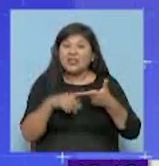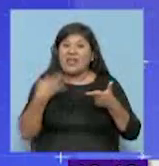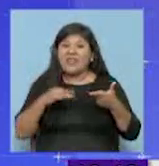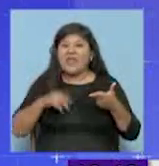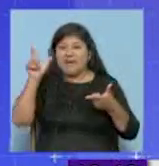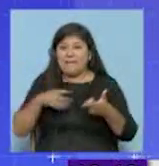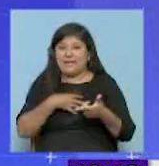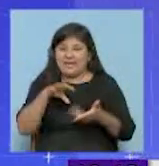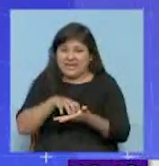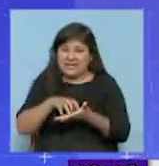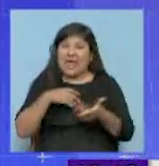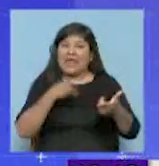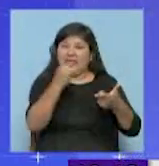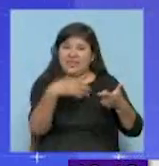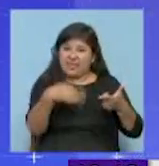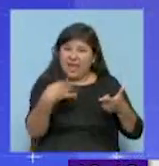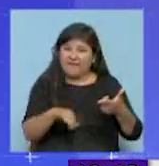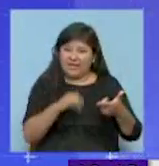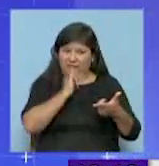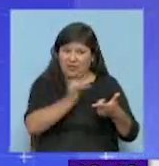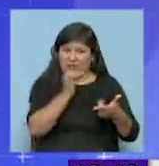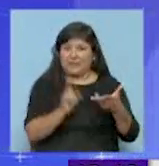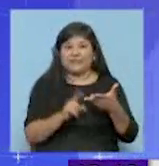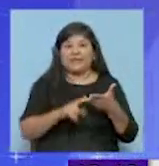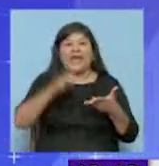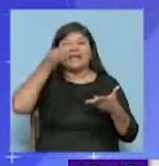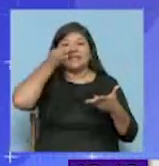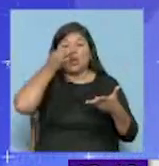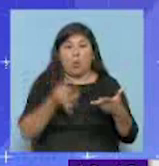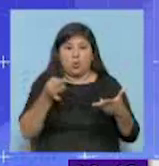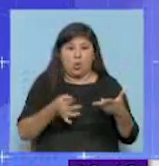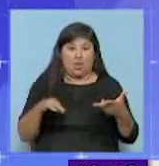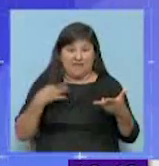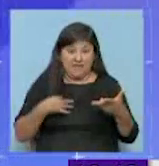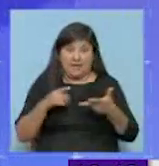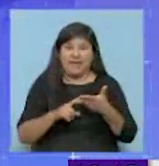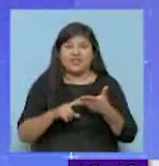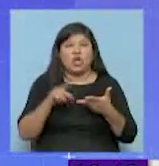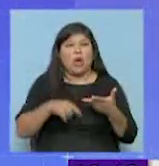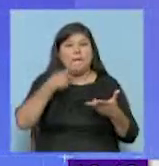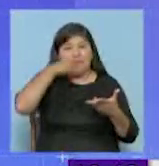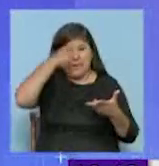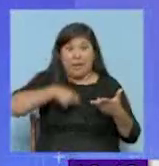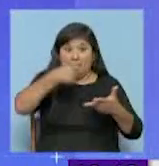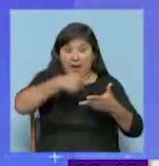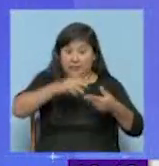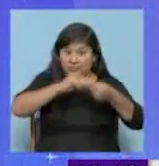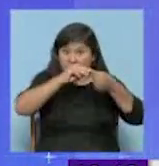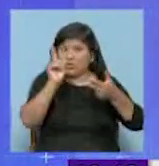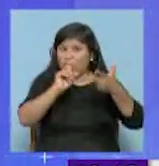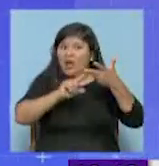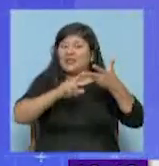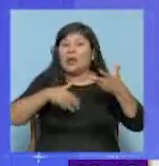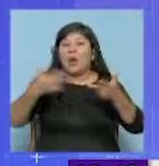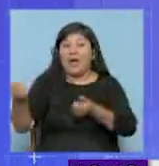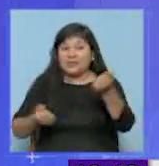de vida solo se cobra a partir del momento de la adjudicación. Y los punitorios en caso